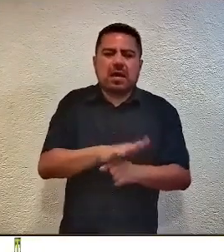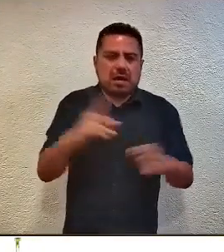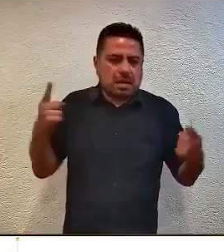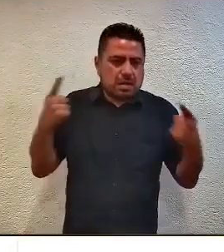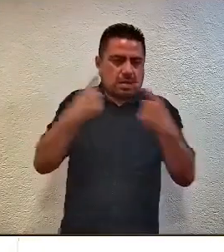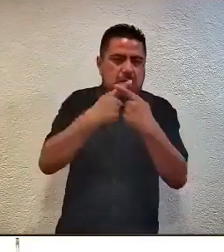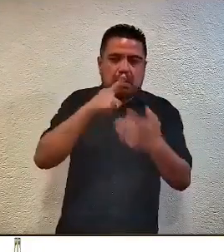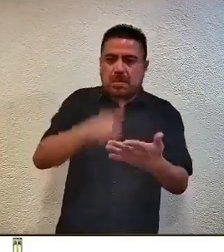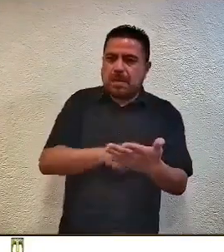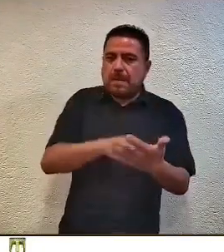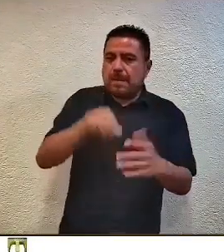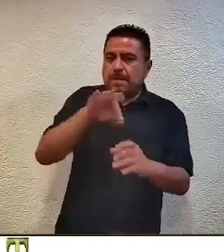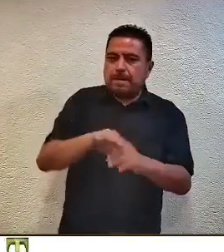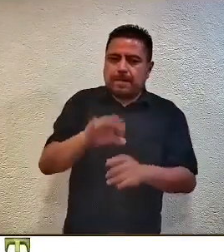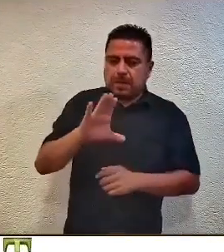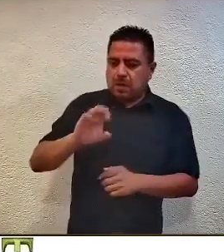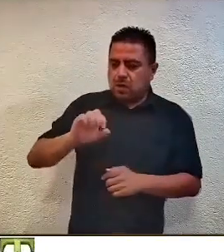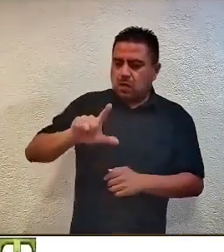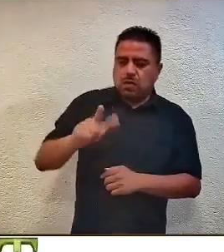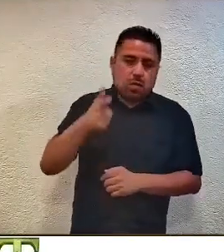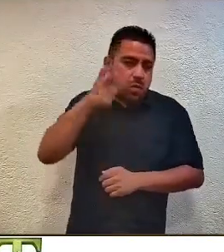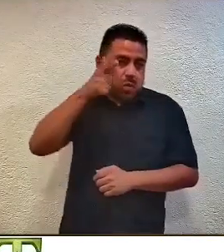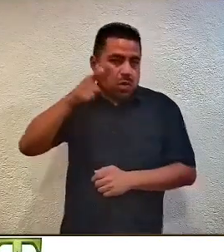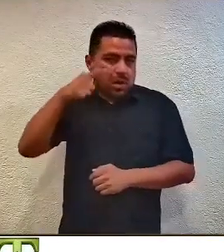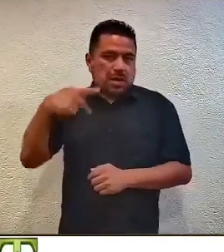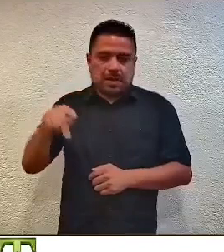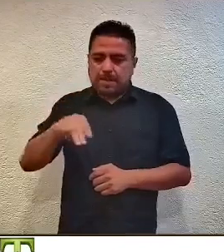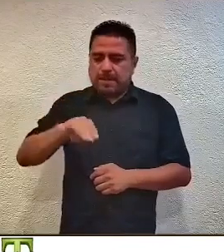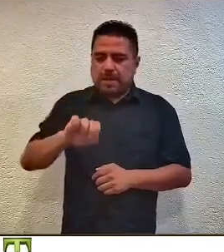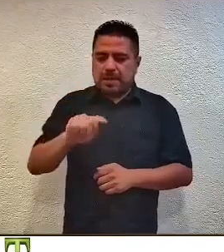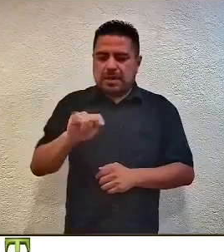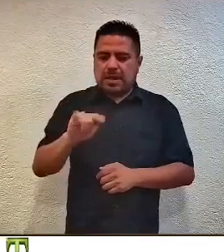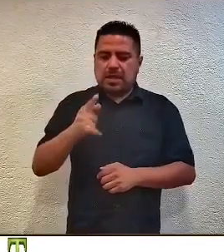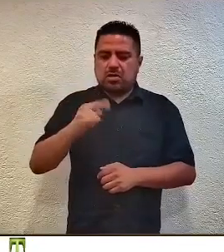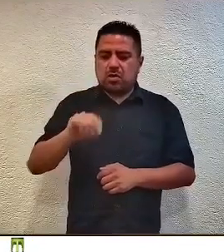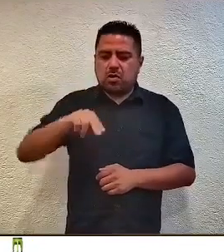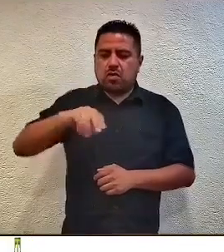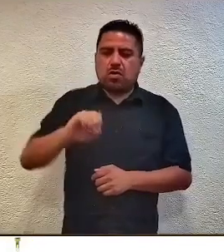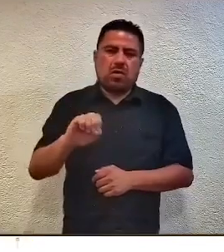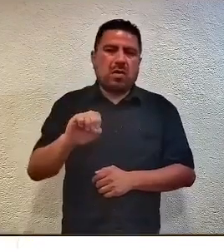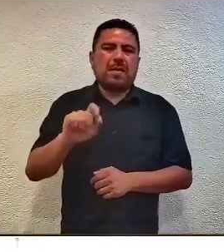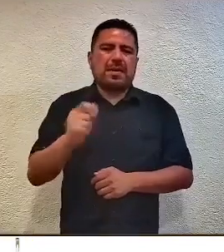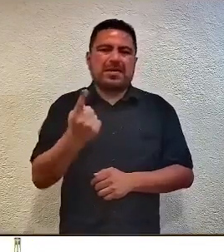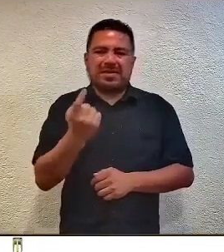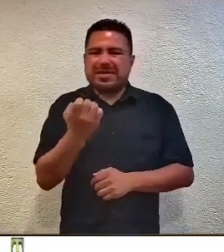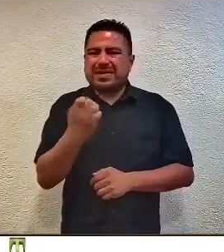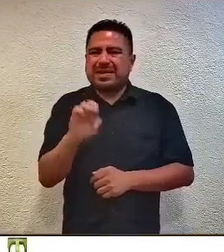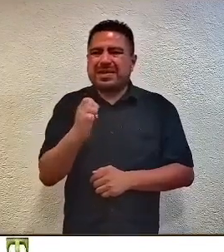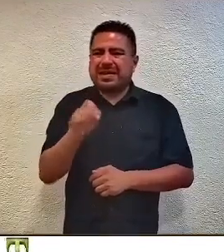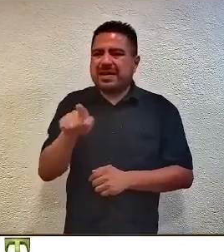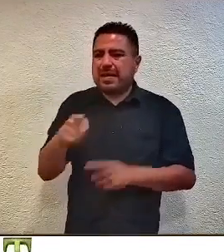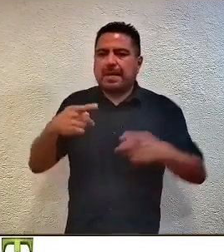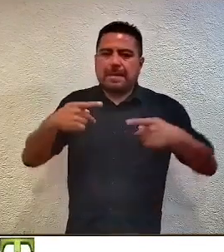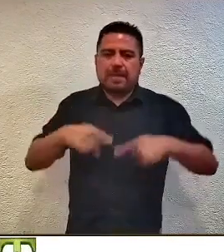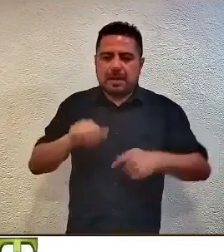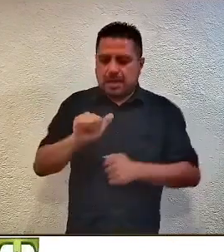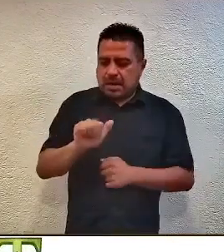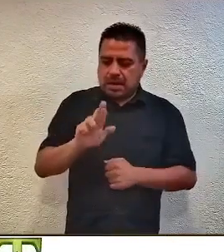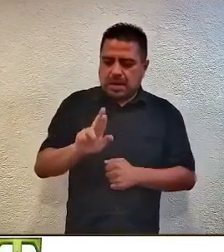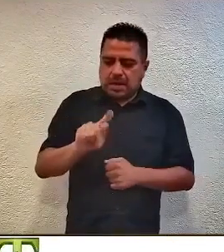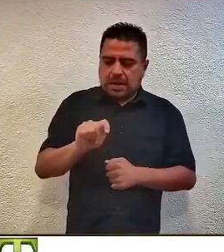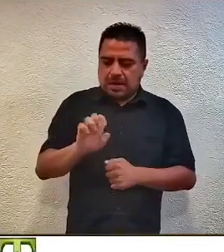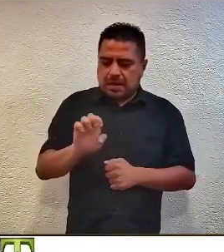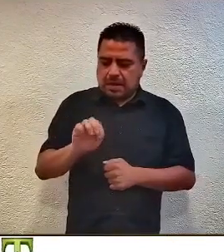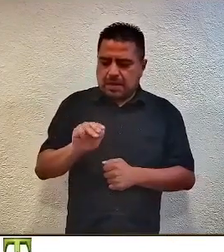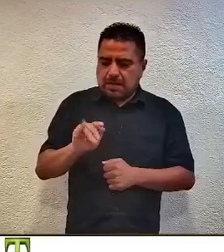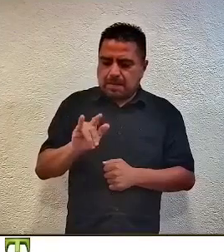la elección de la Colonia Guadalupe de Metlactono Guerrero el 21 de enero, interpuesto por el ciudadano Artemio León